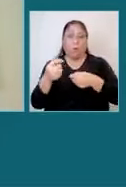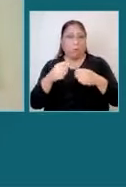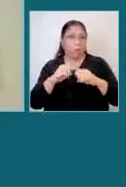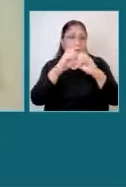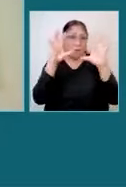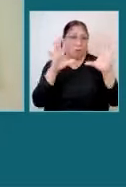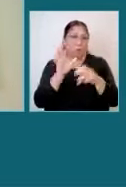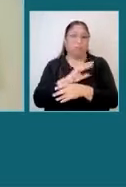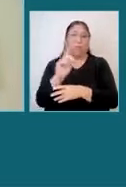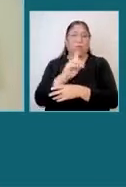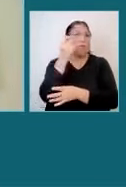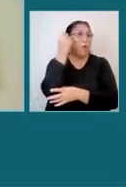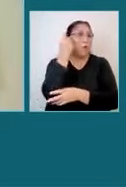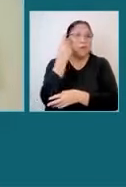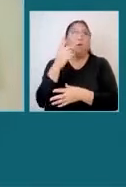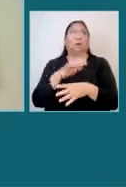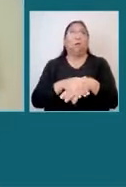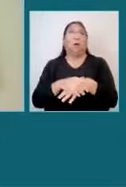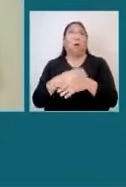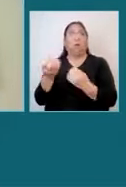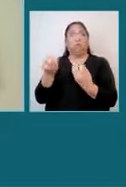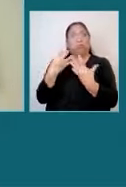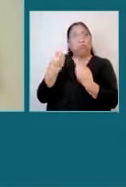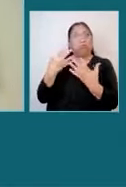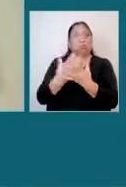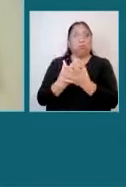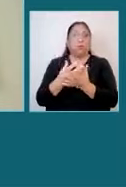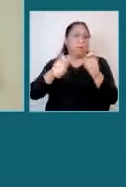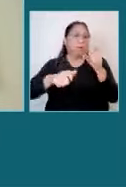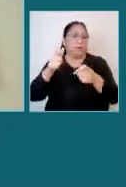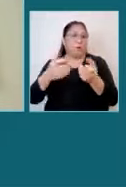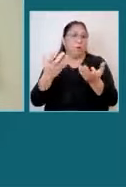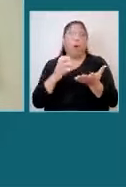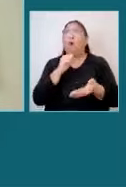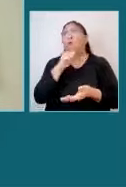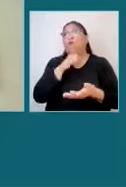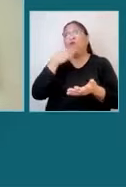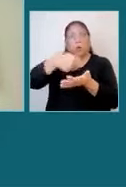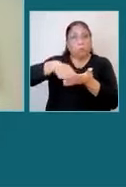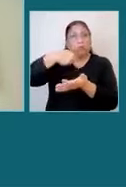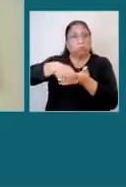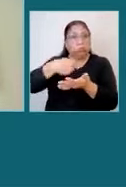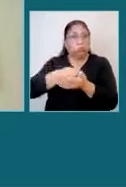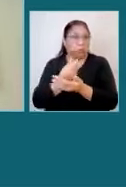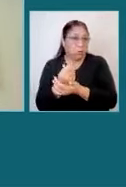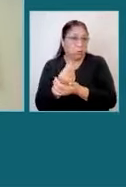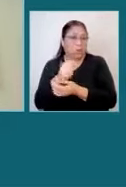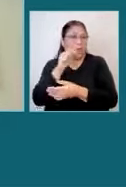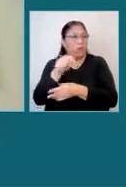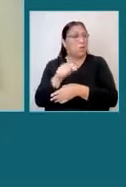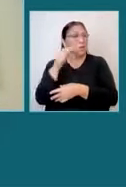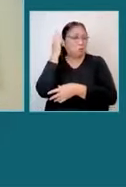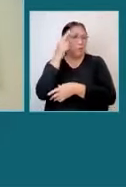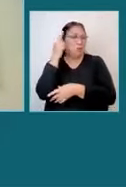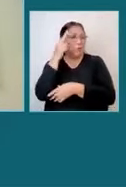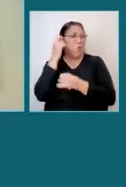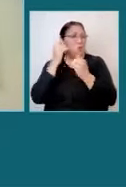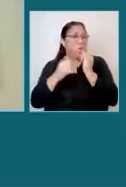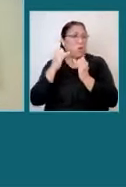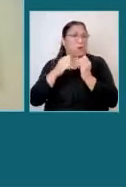que no entiendan los mensajes del consumidor o a la falta de inversión. Y es este último motivo quizás el